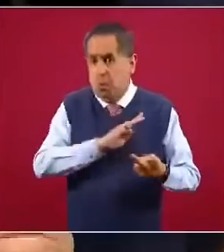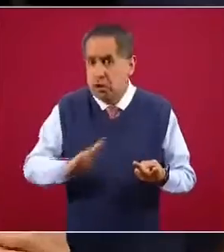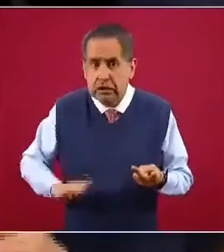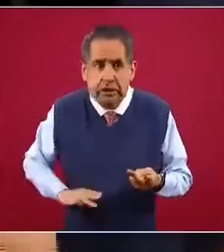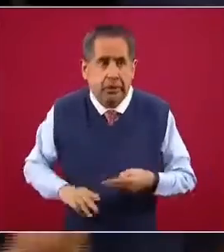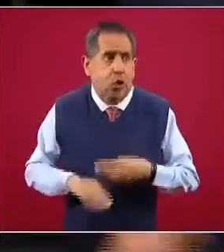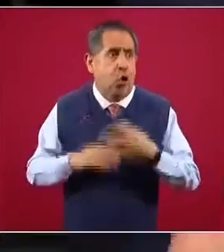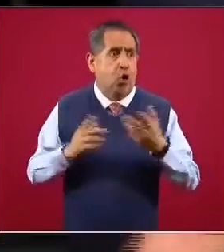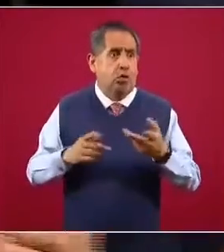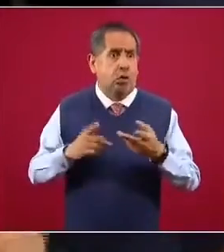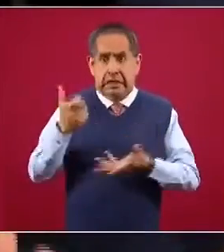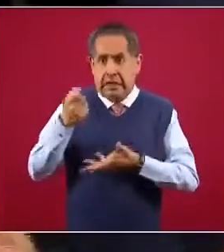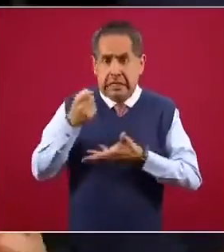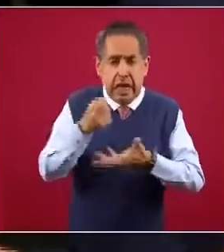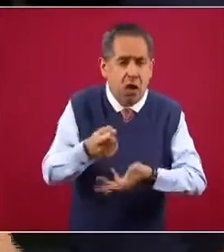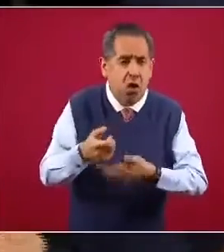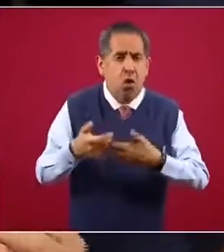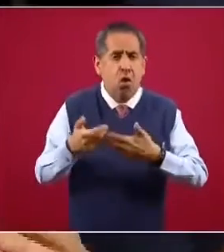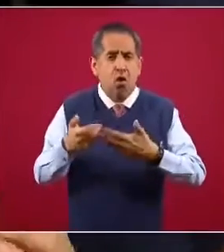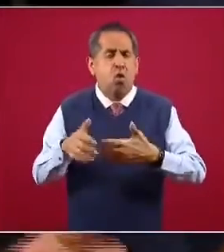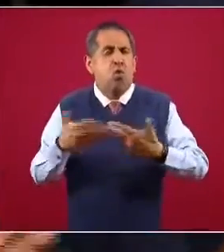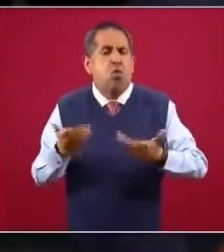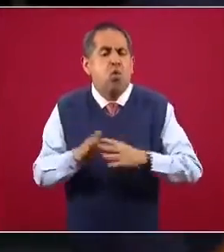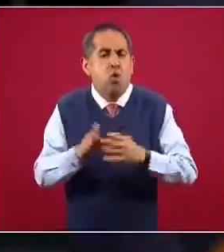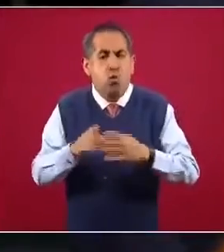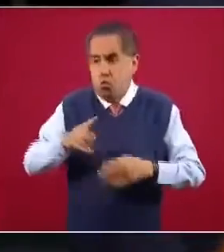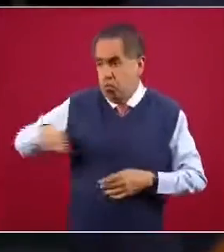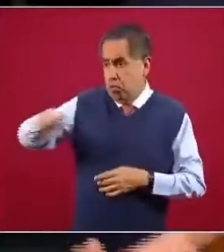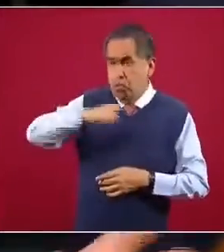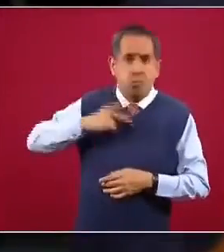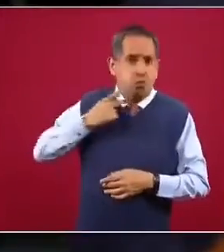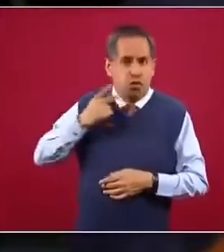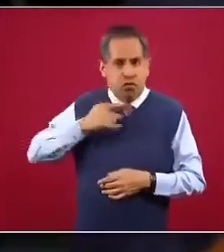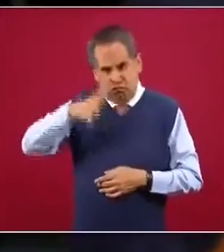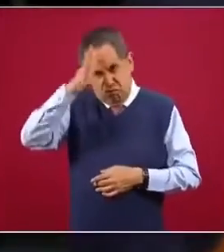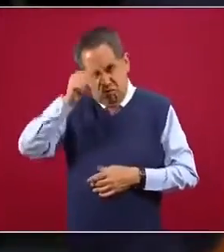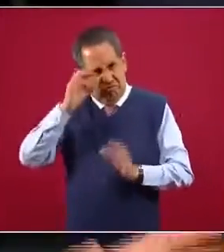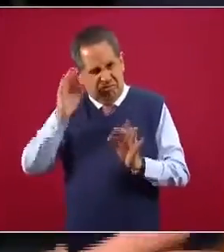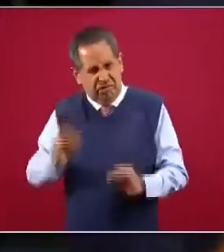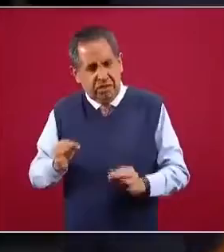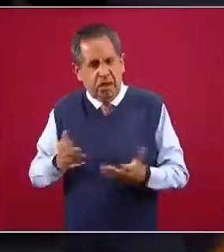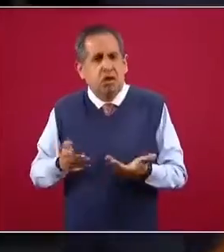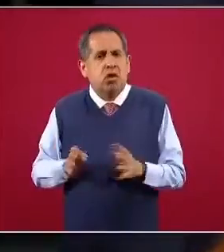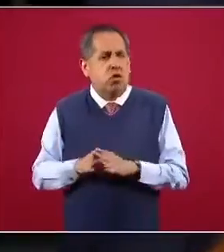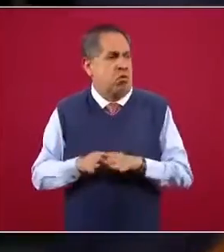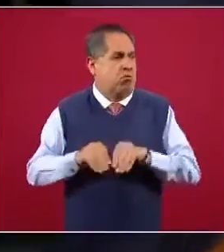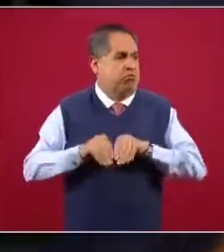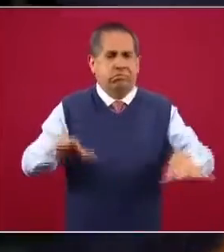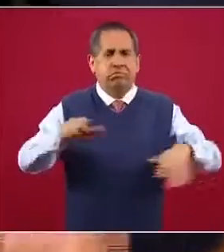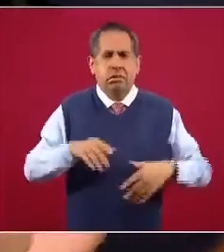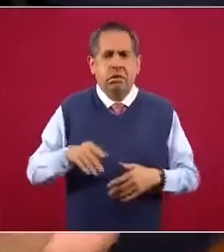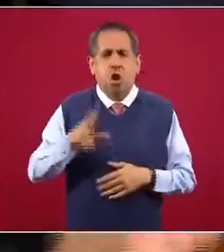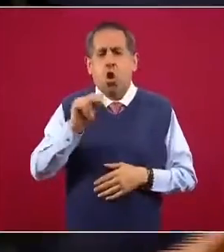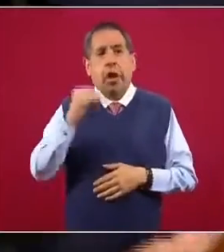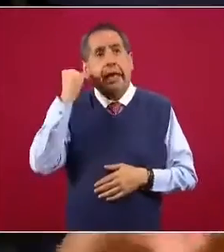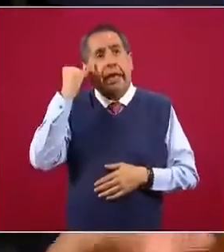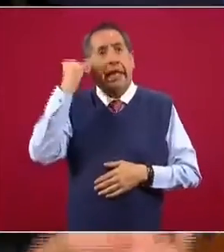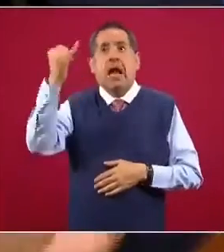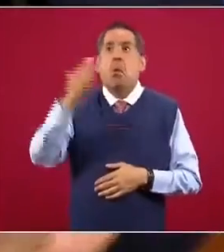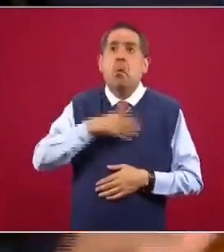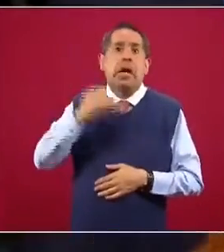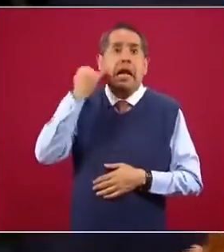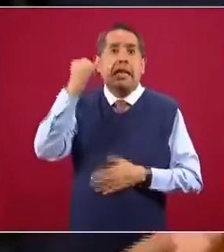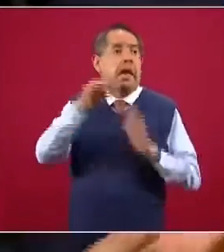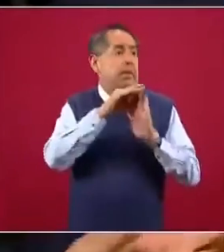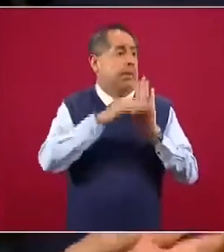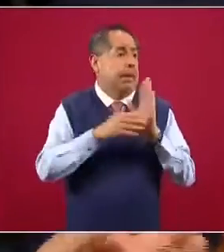que tenerse recursos y sobre todo tendría que haber un acuerdo político para que pudiera permear y que no solo se quedara en un buen documento,